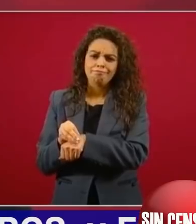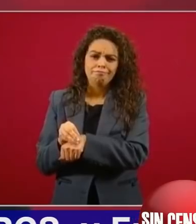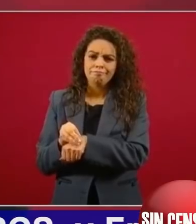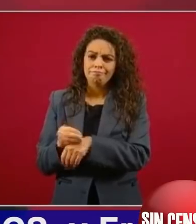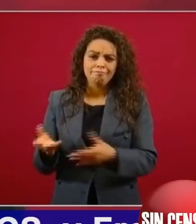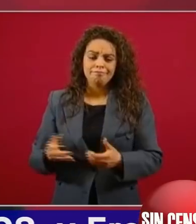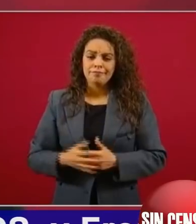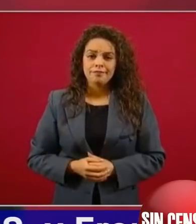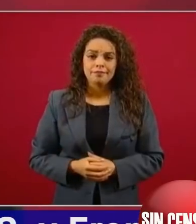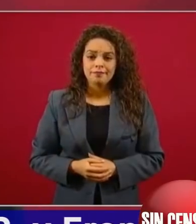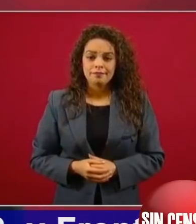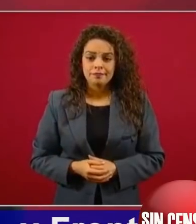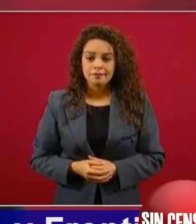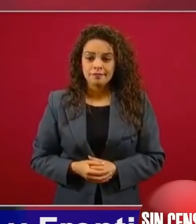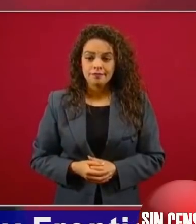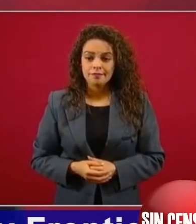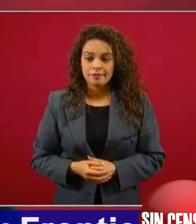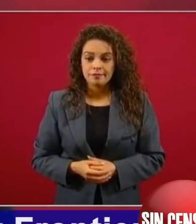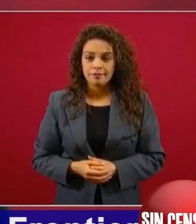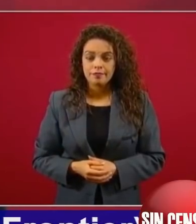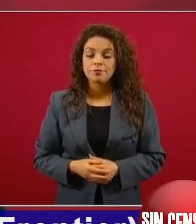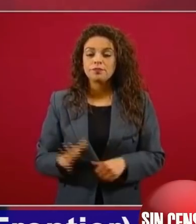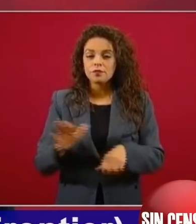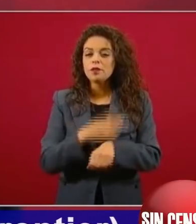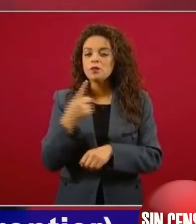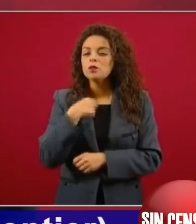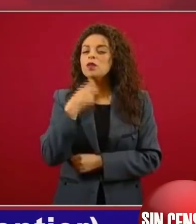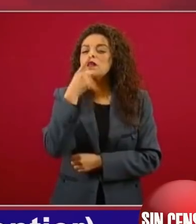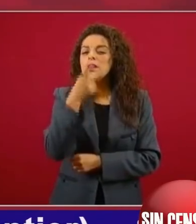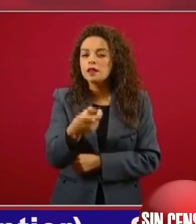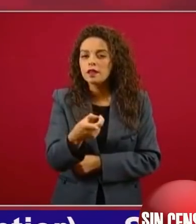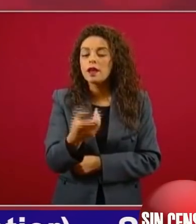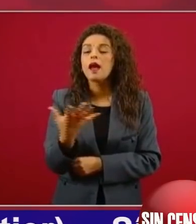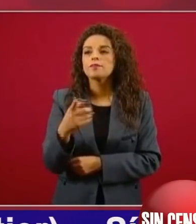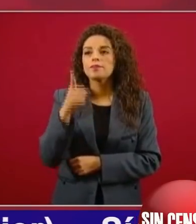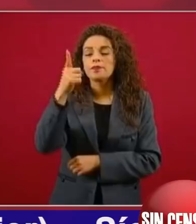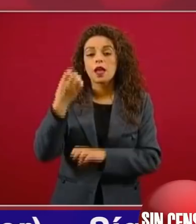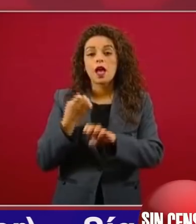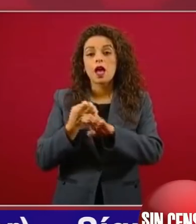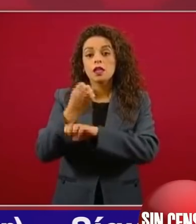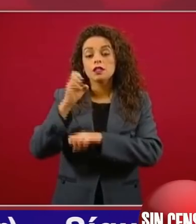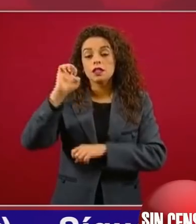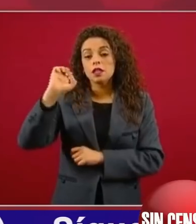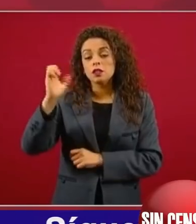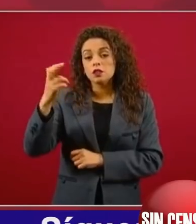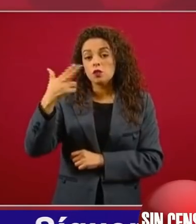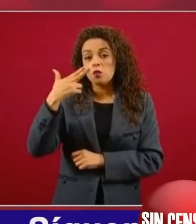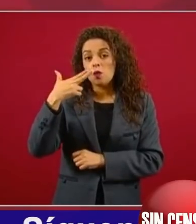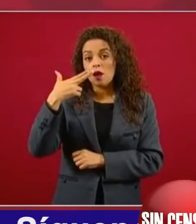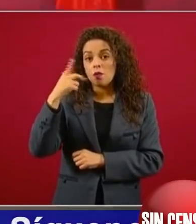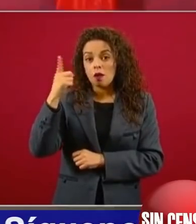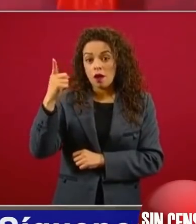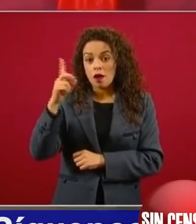Esto lo digo porque en Chihuahua, precisamente, en Villa Ahumada, aparecieron ayer